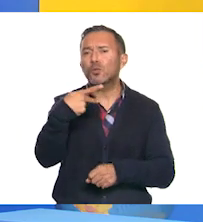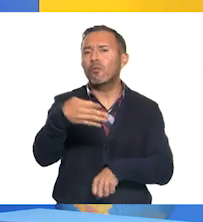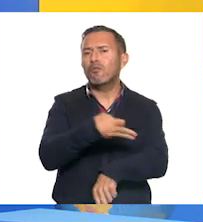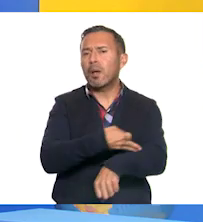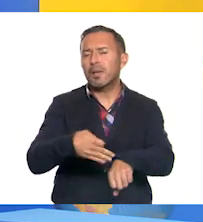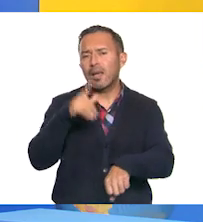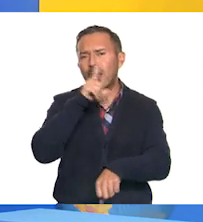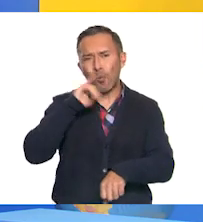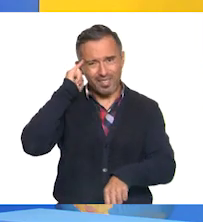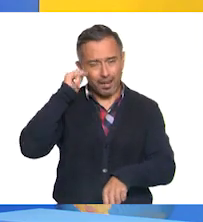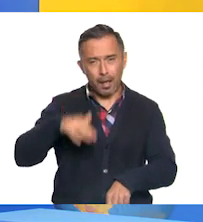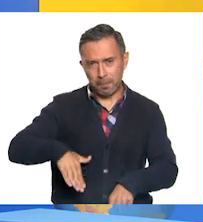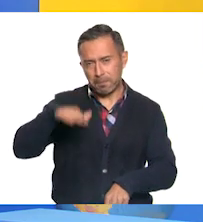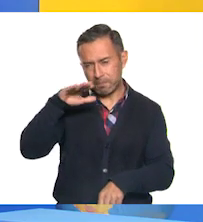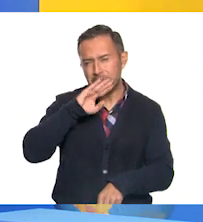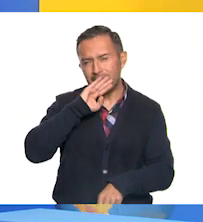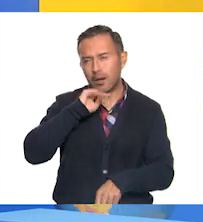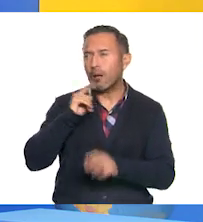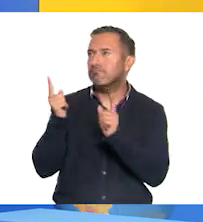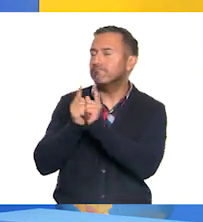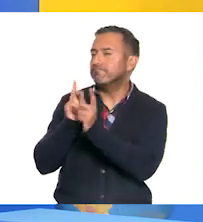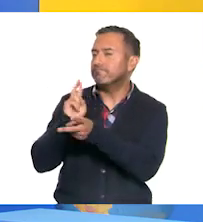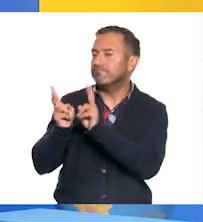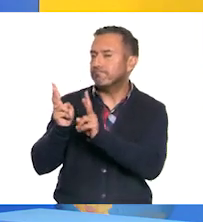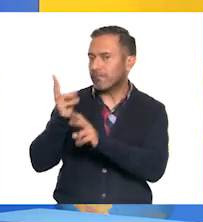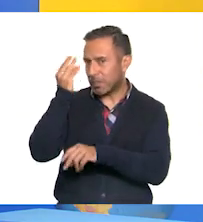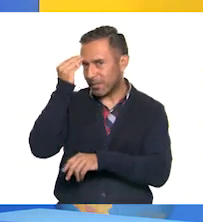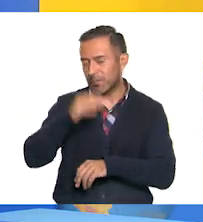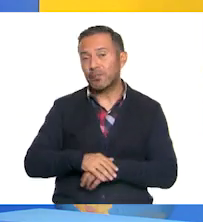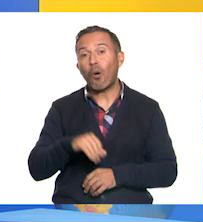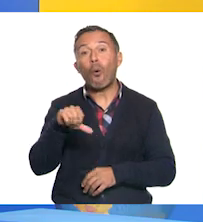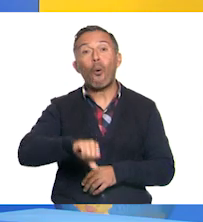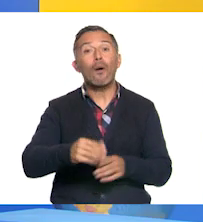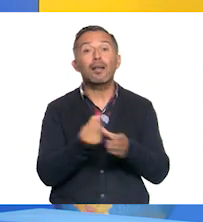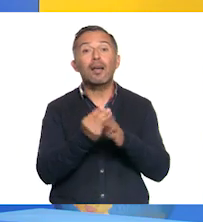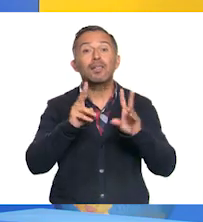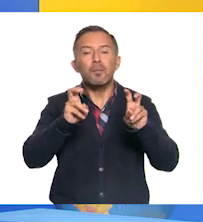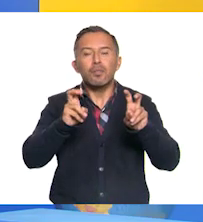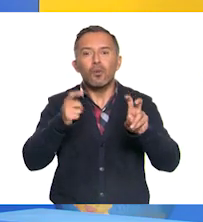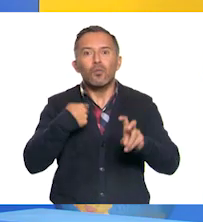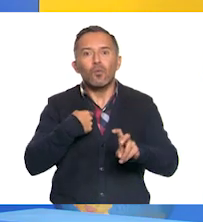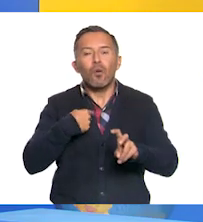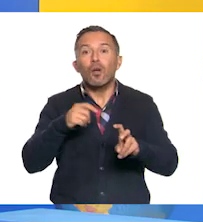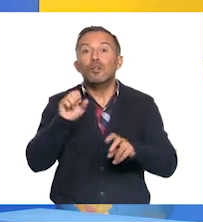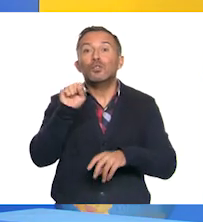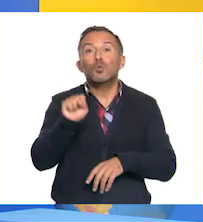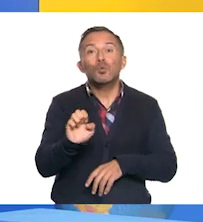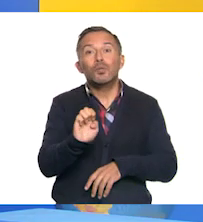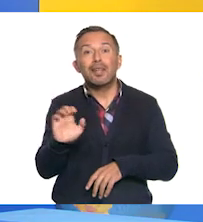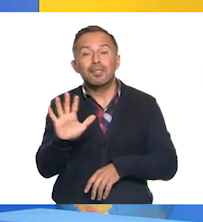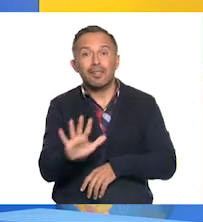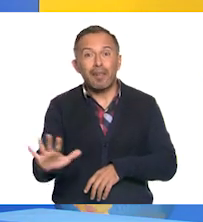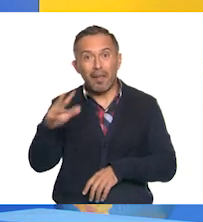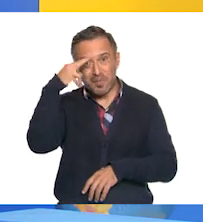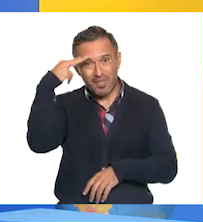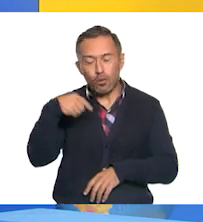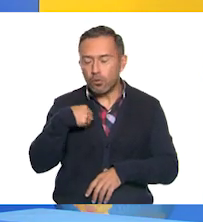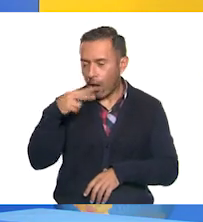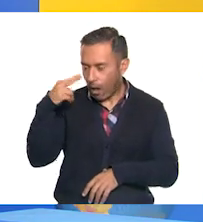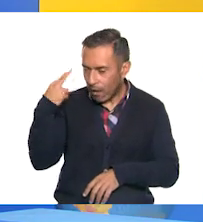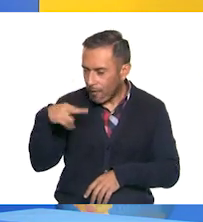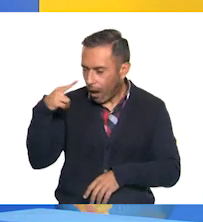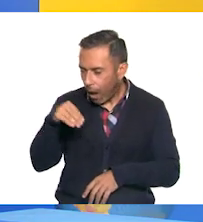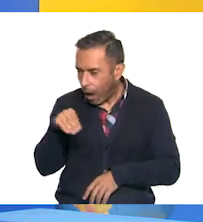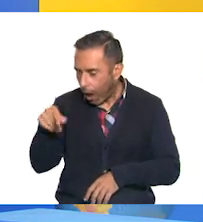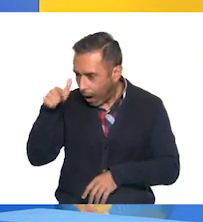en tu lengua materna. Por hoy hemos terminado con Mira lo que me encontré viajando por la región sureste de México. Geografía